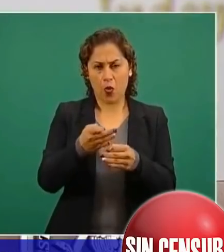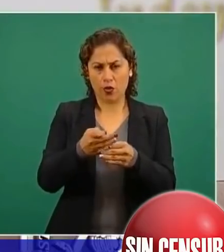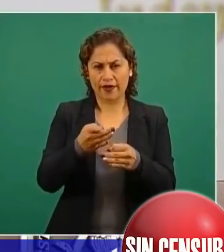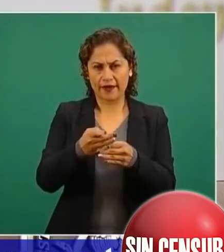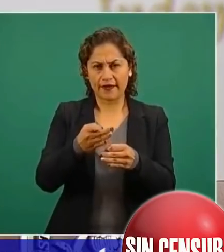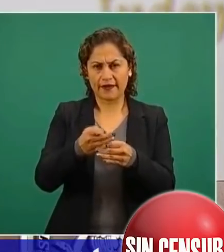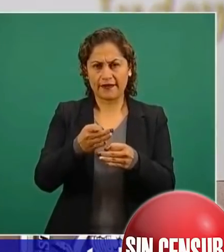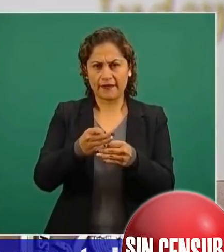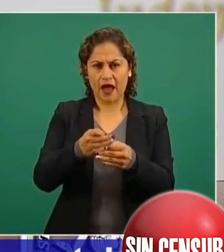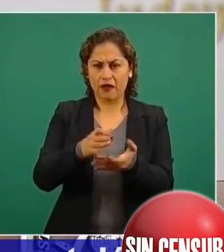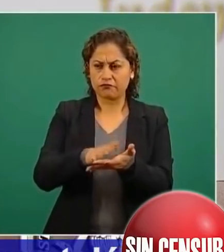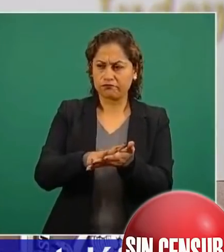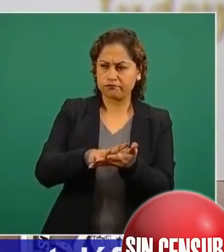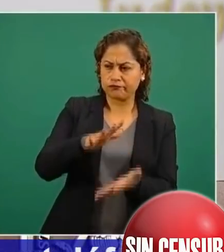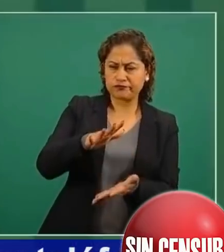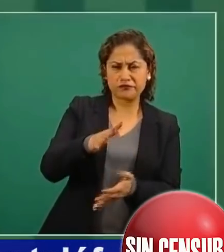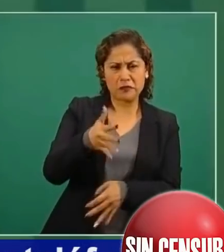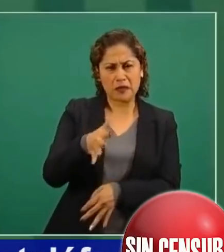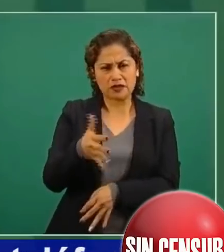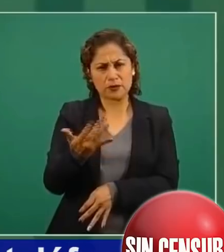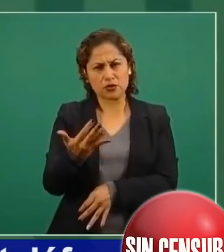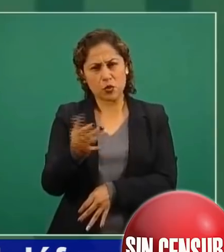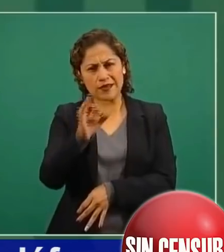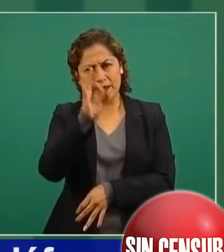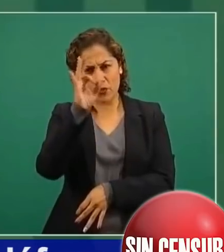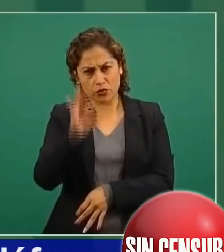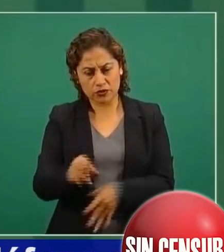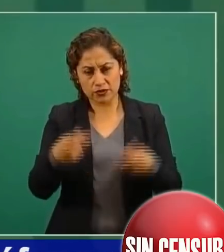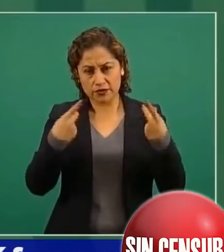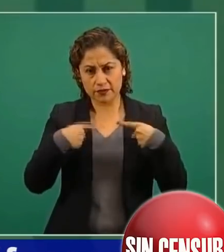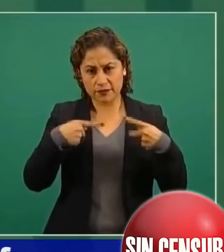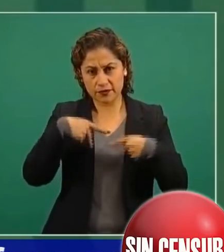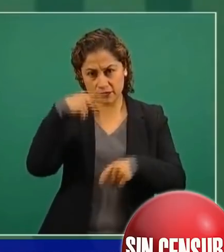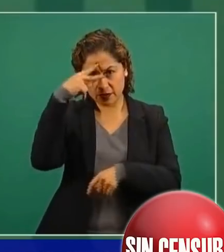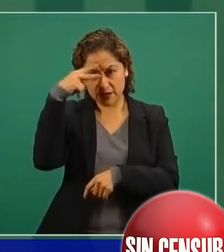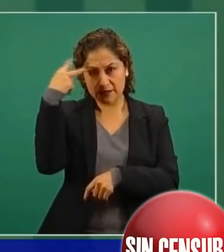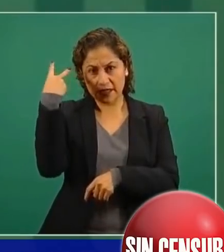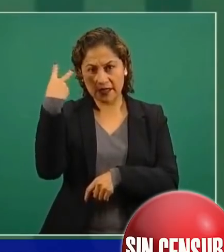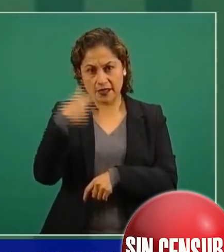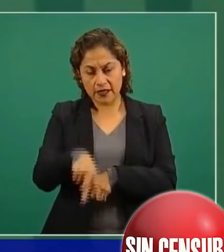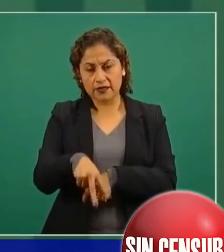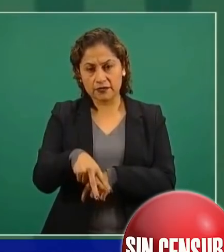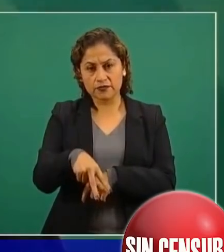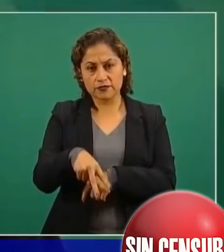todavía más del 50% de los mexicanos se enteran